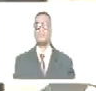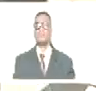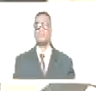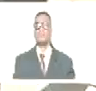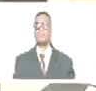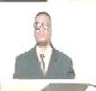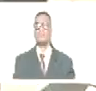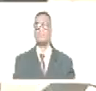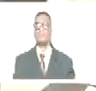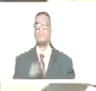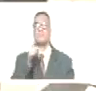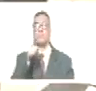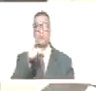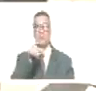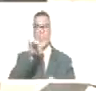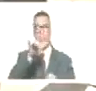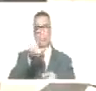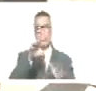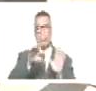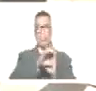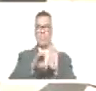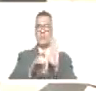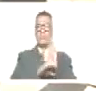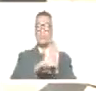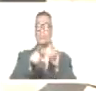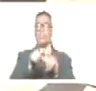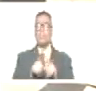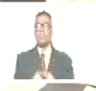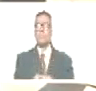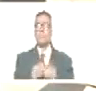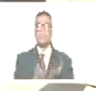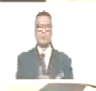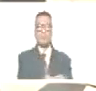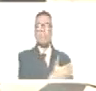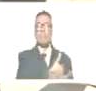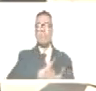Esta misma Constitución barrió con las vacas sagradas.